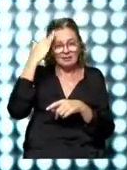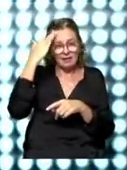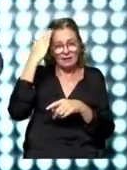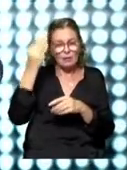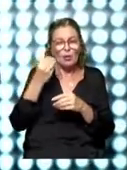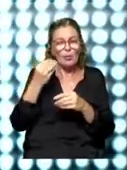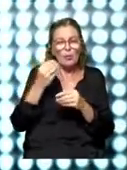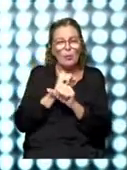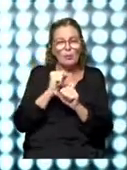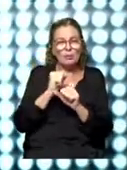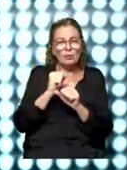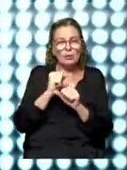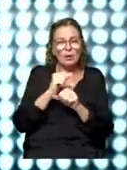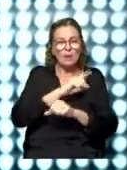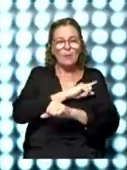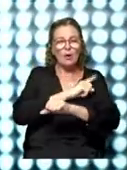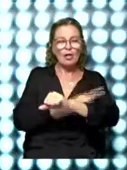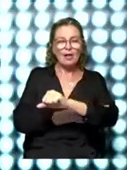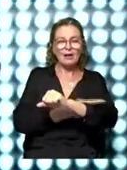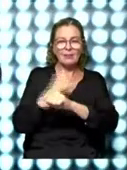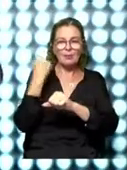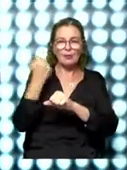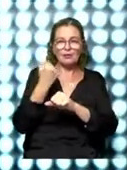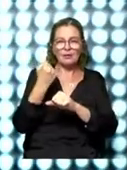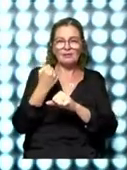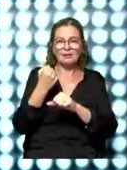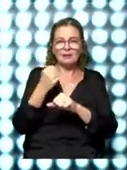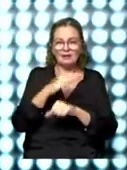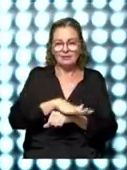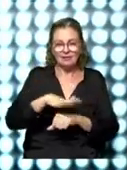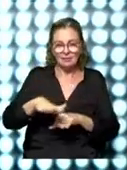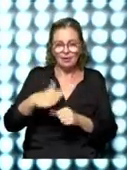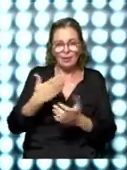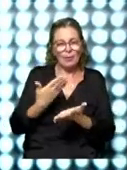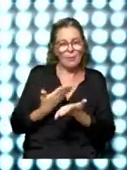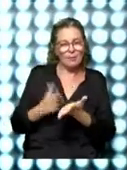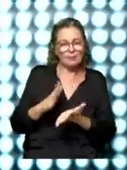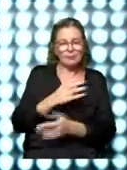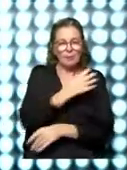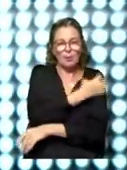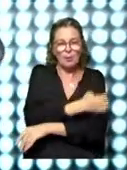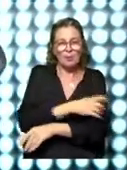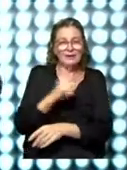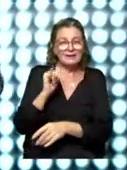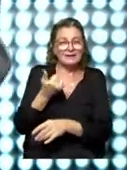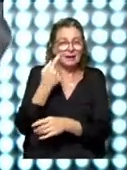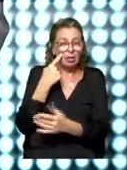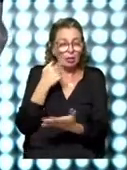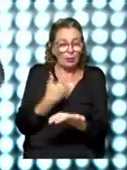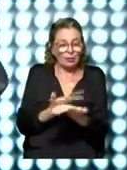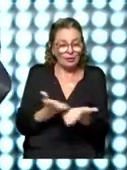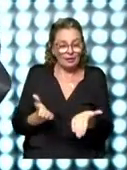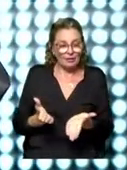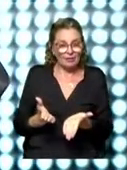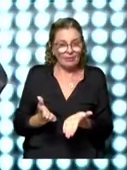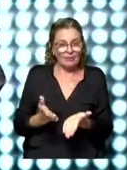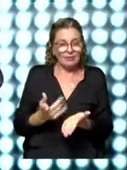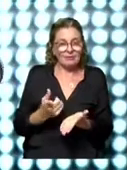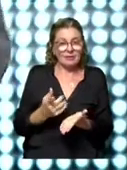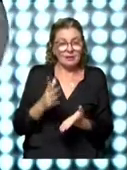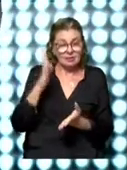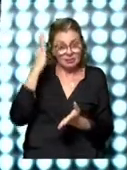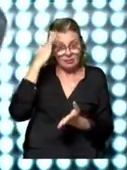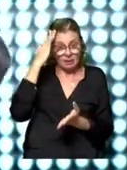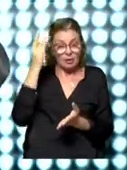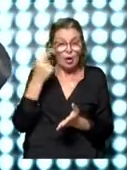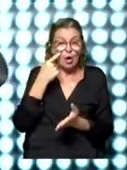operar el poder en torno a infancias vulnerables. Uh-huh. Eso ya quedó demostrado. En este caso, Se está identificado la persona